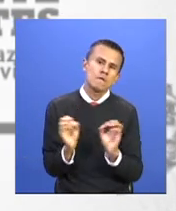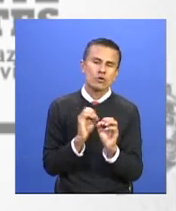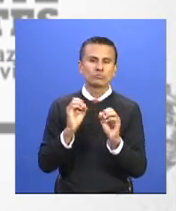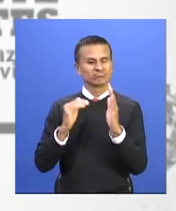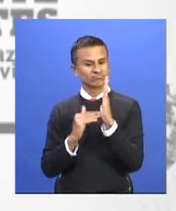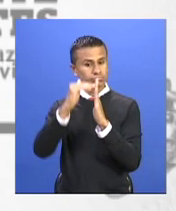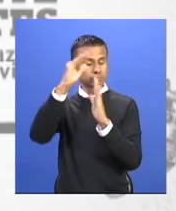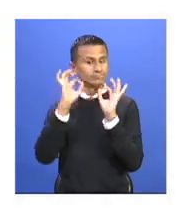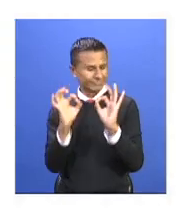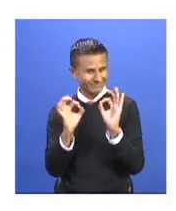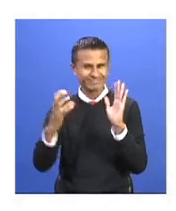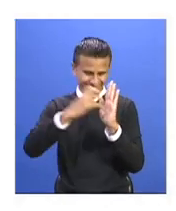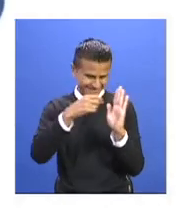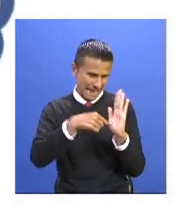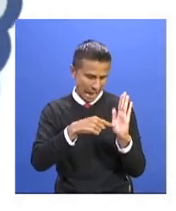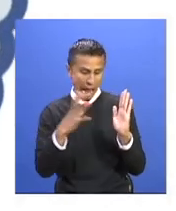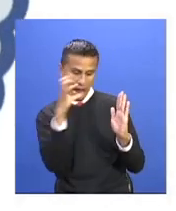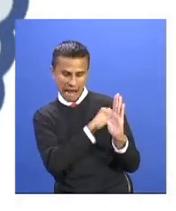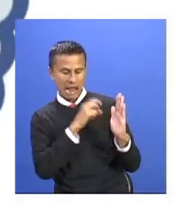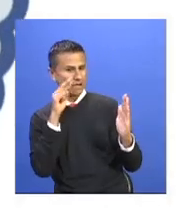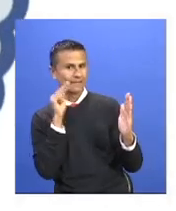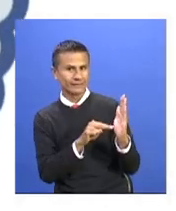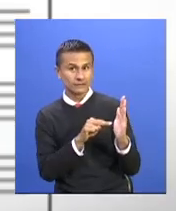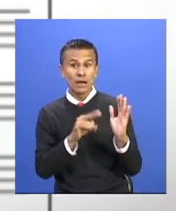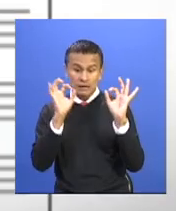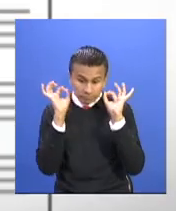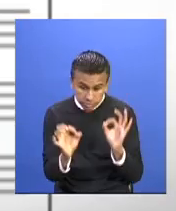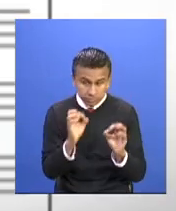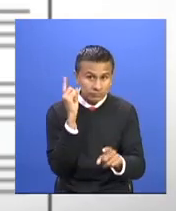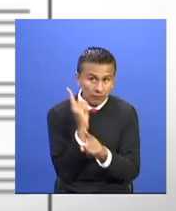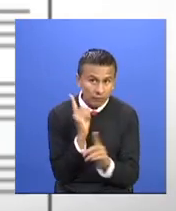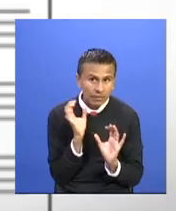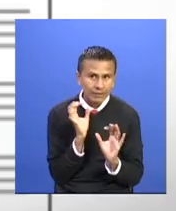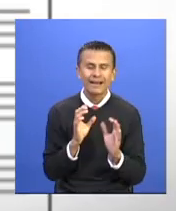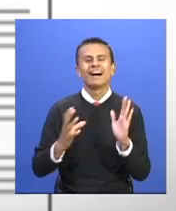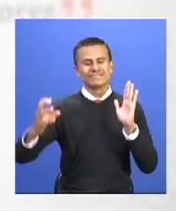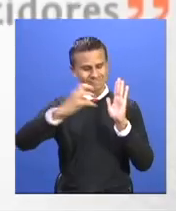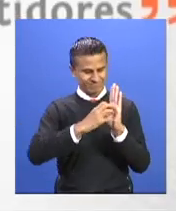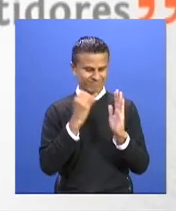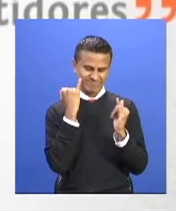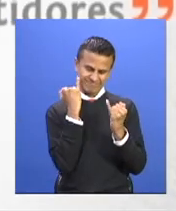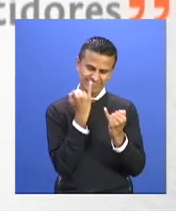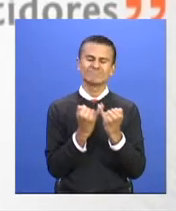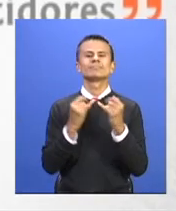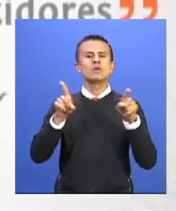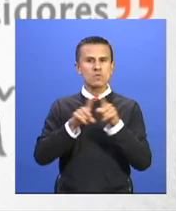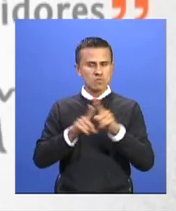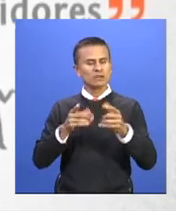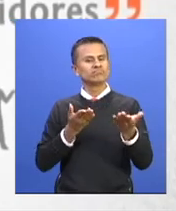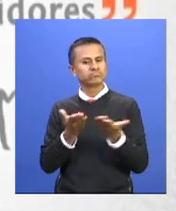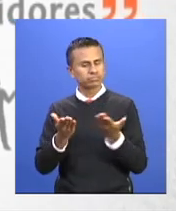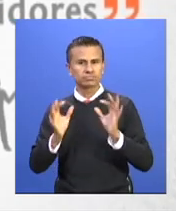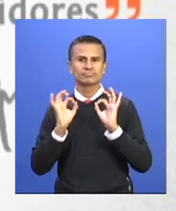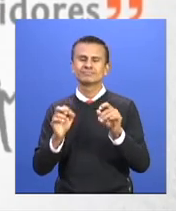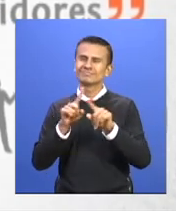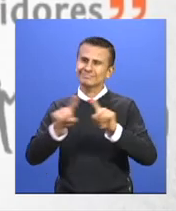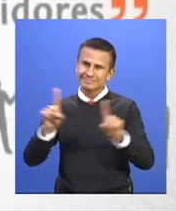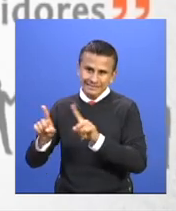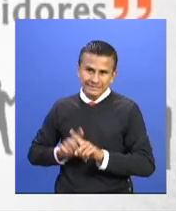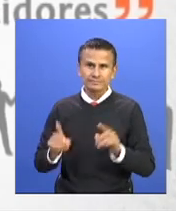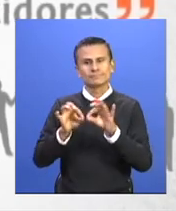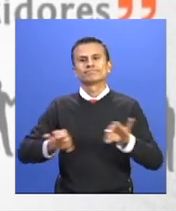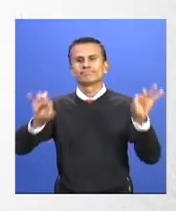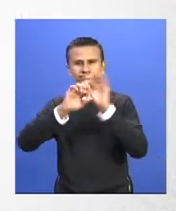cierto estatus social. Cuando se hace correctamente, el branding corporativo hace que se constituya la diferenciación que